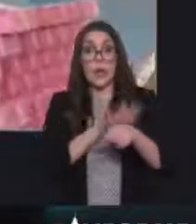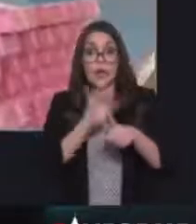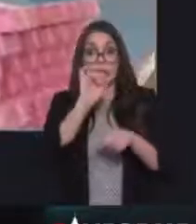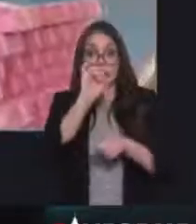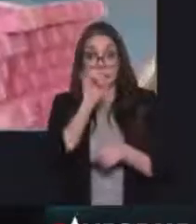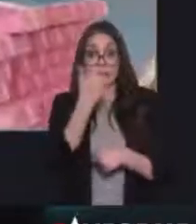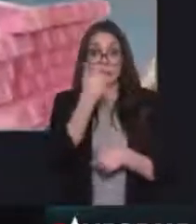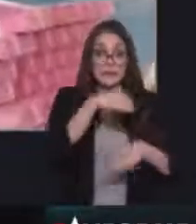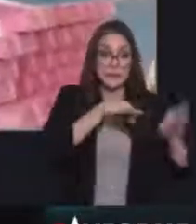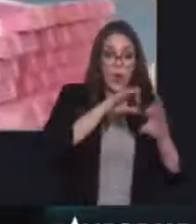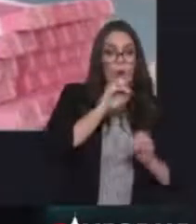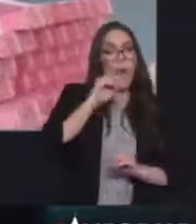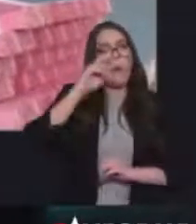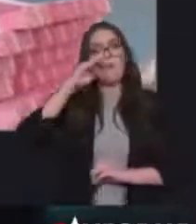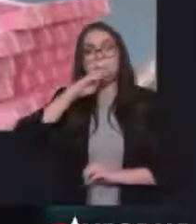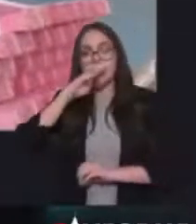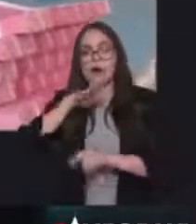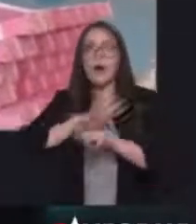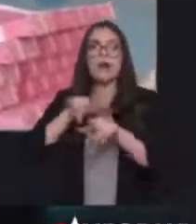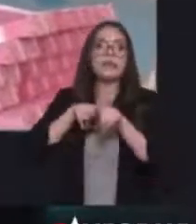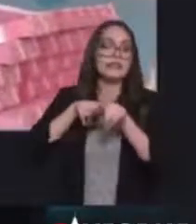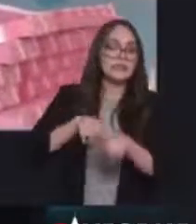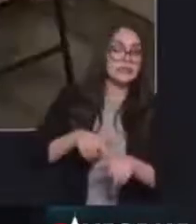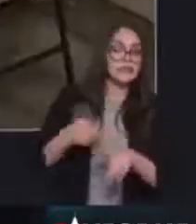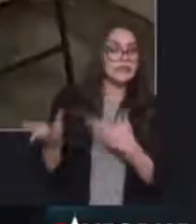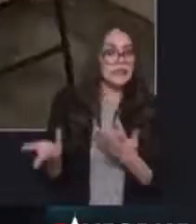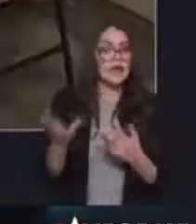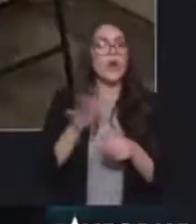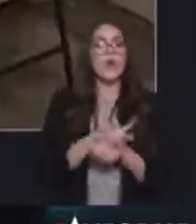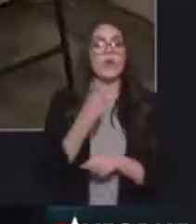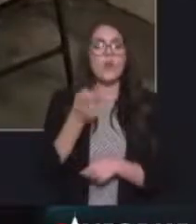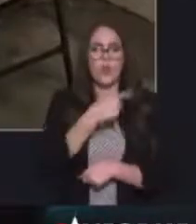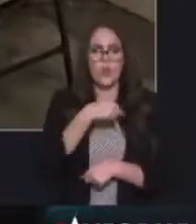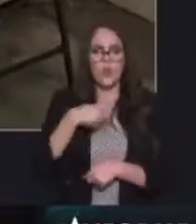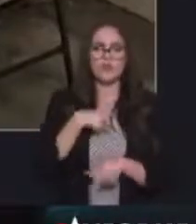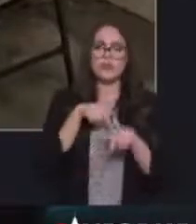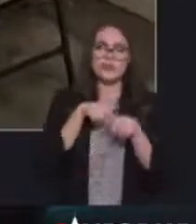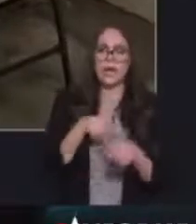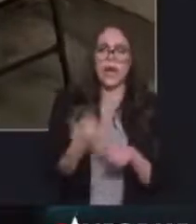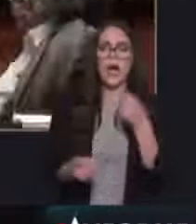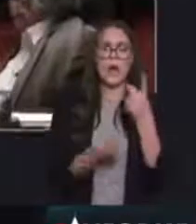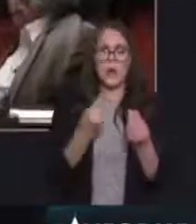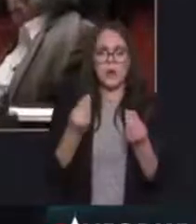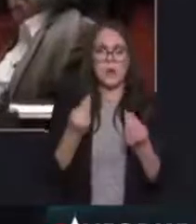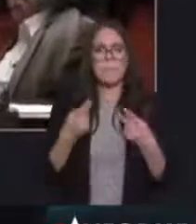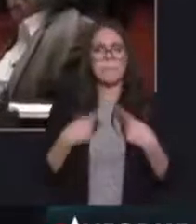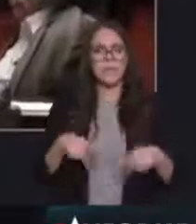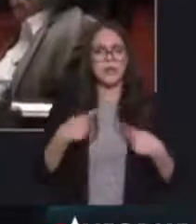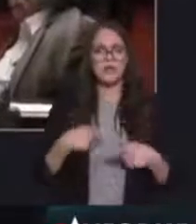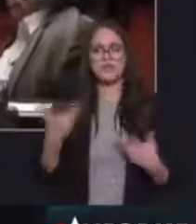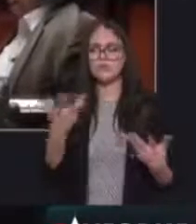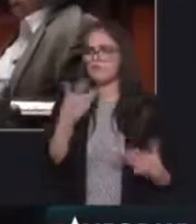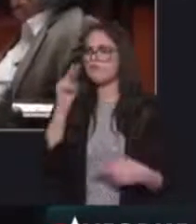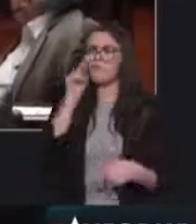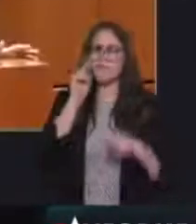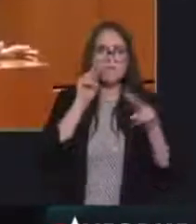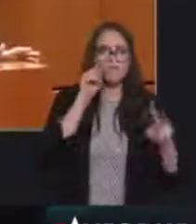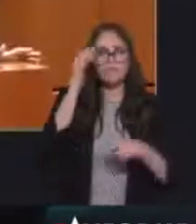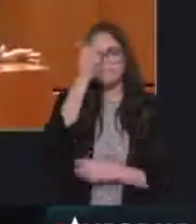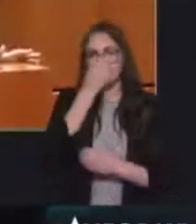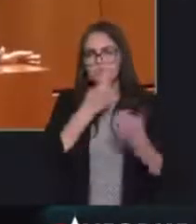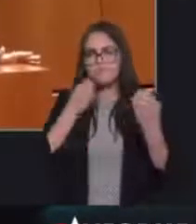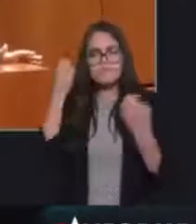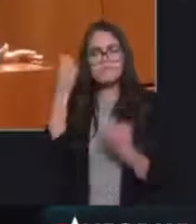del senador Ricardo Monreal, a la que varios de nosotros, varias personas del Senado, hicimos observaciones,